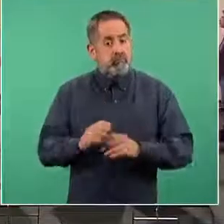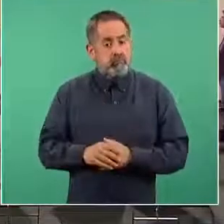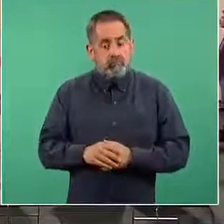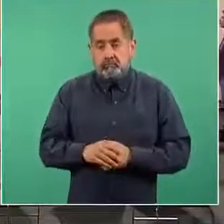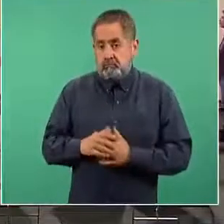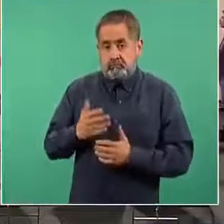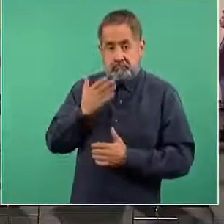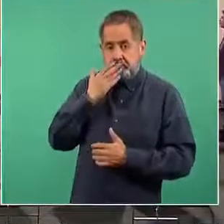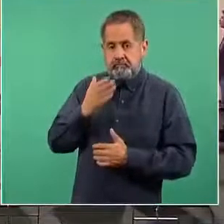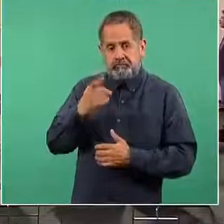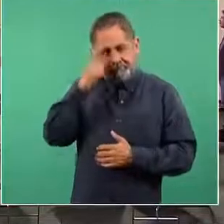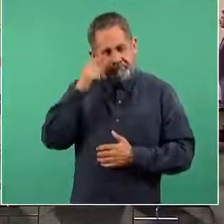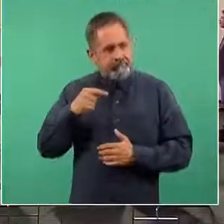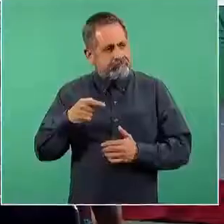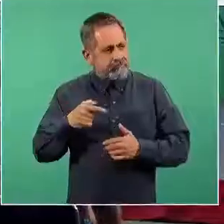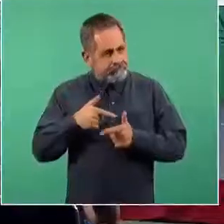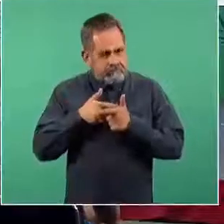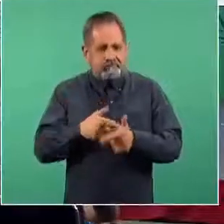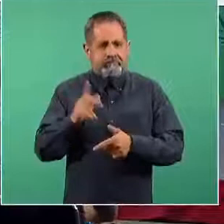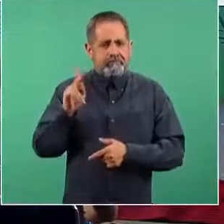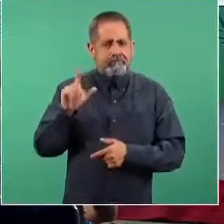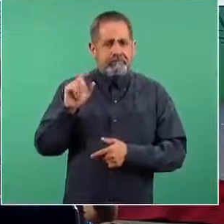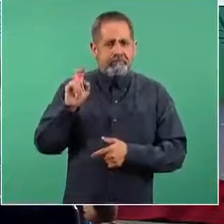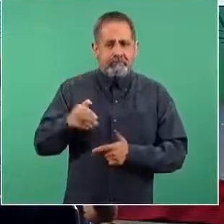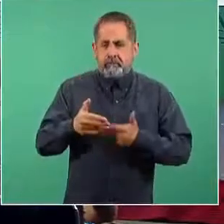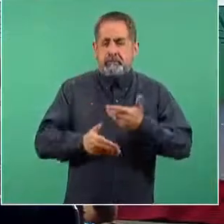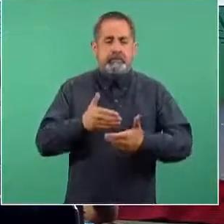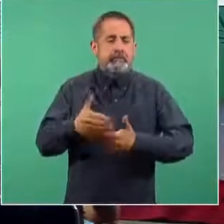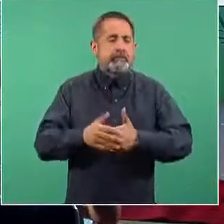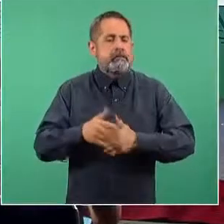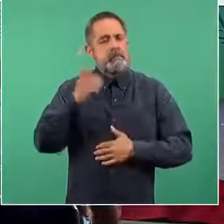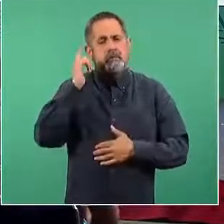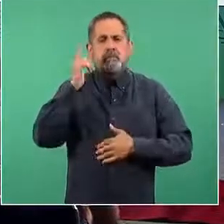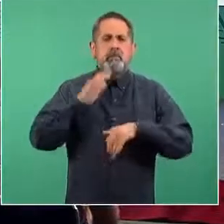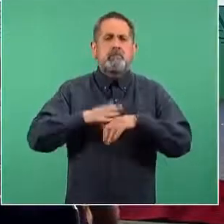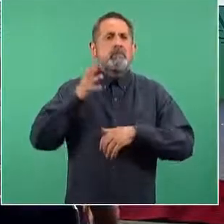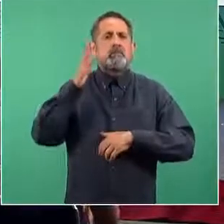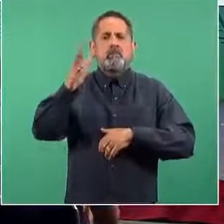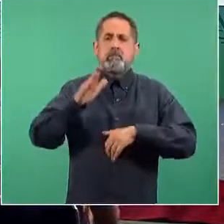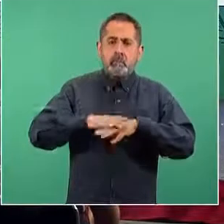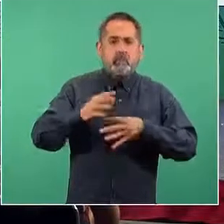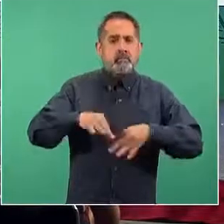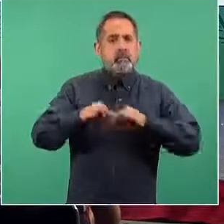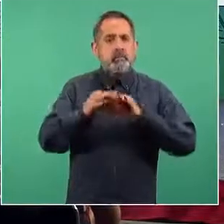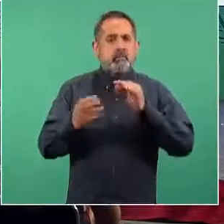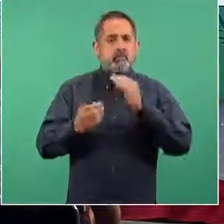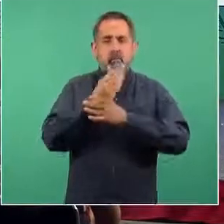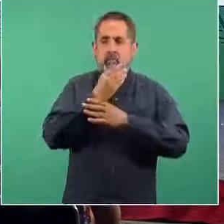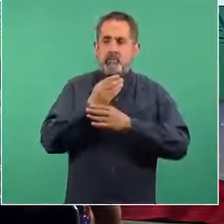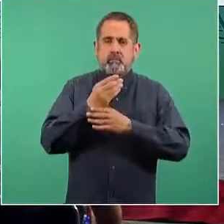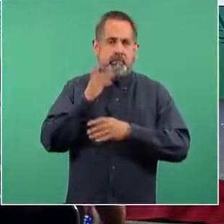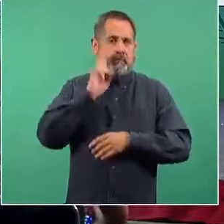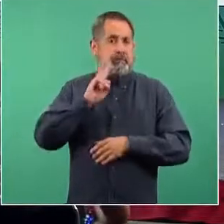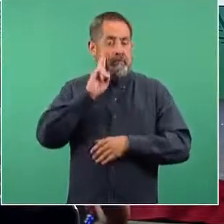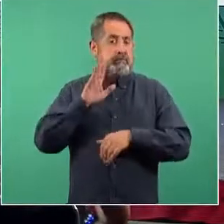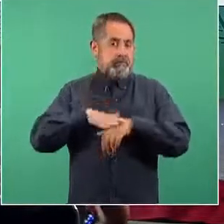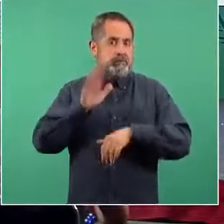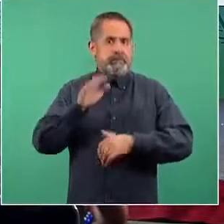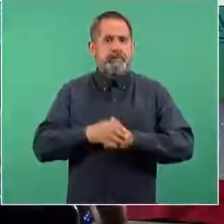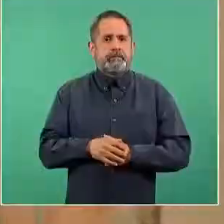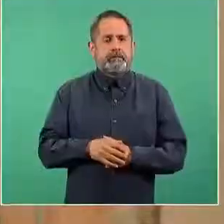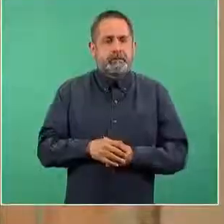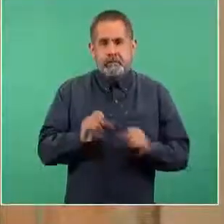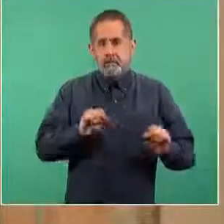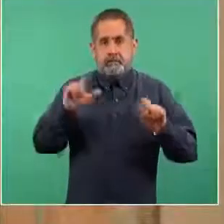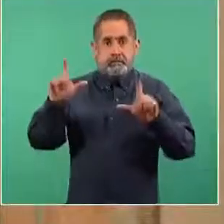de la Estrategia Nacional de Vacunación. Igual esperemos que más adelante podamos lograr un nuevo histórico como tal. Veamos la